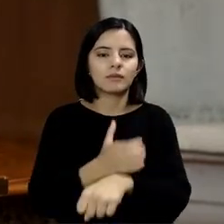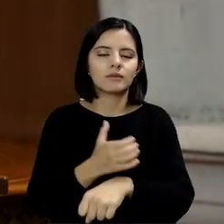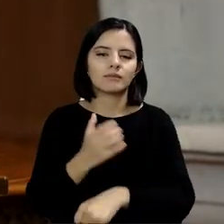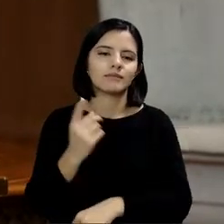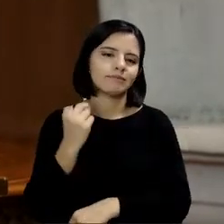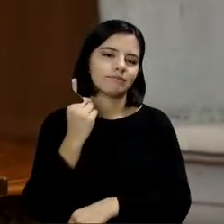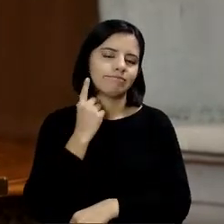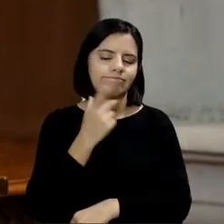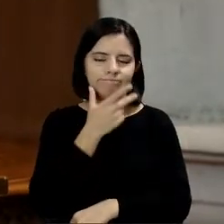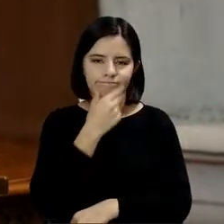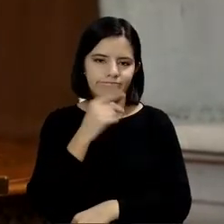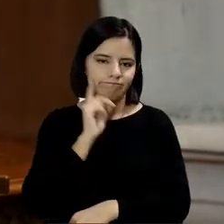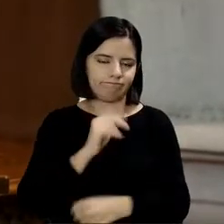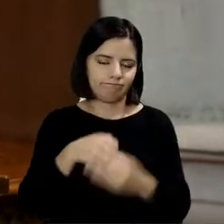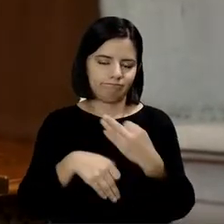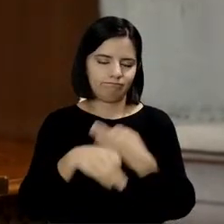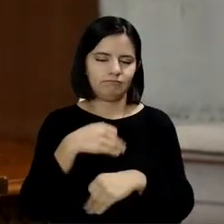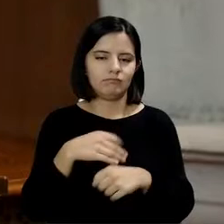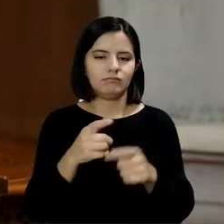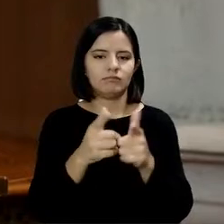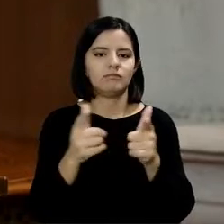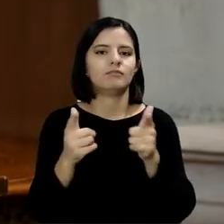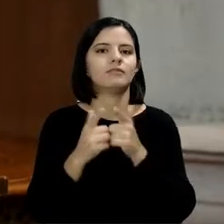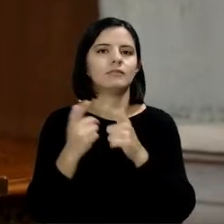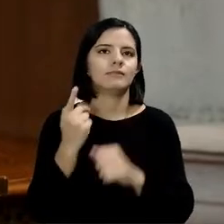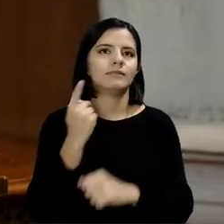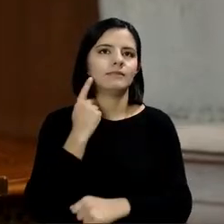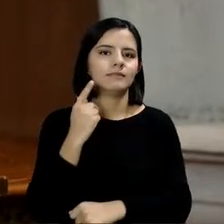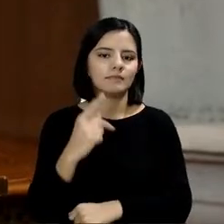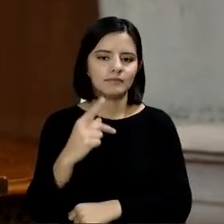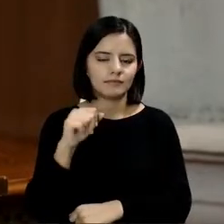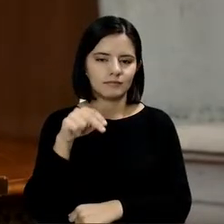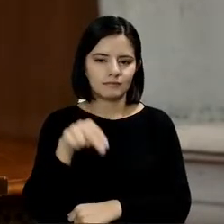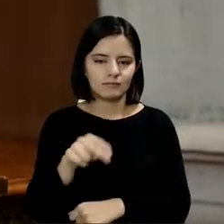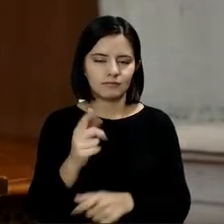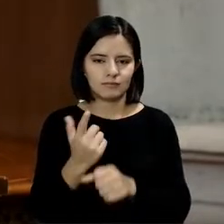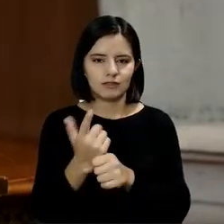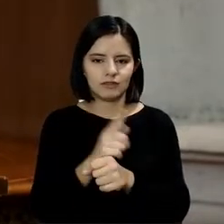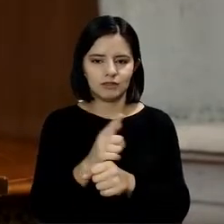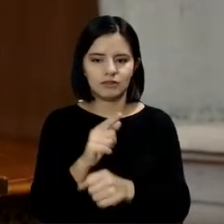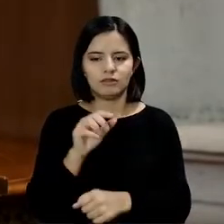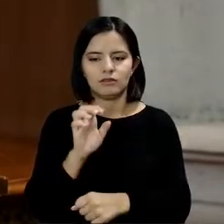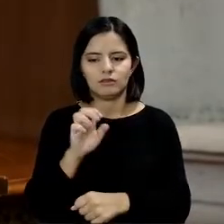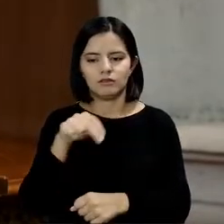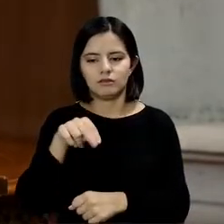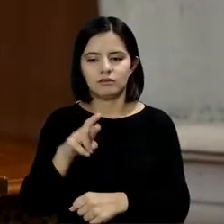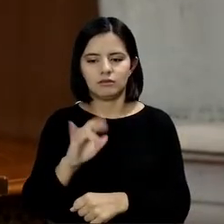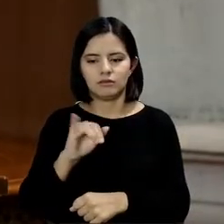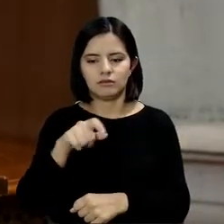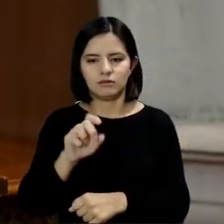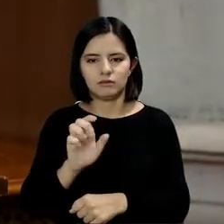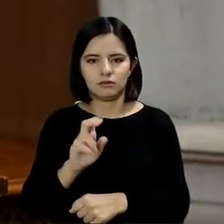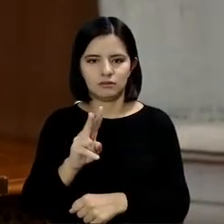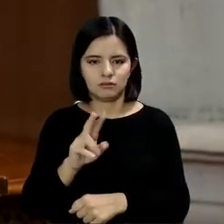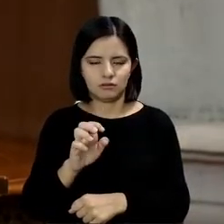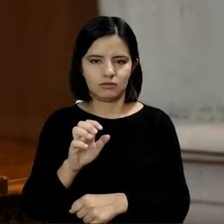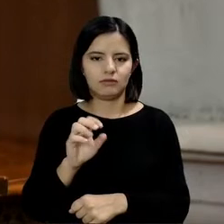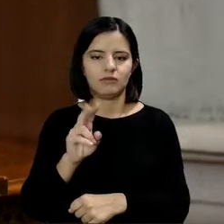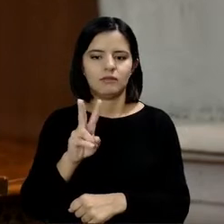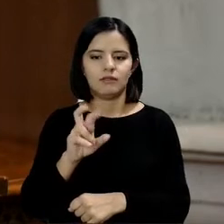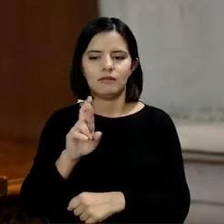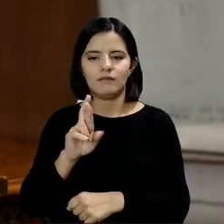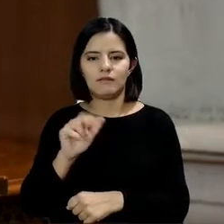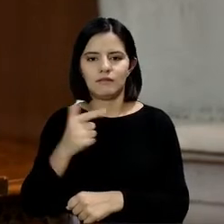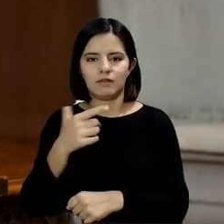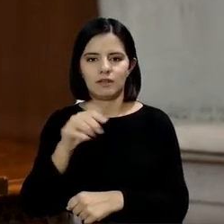A nombre del coordinador del Grupo Parlamentario de Acción Nacional, licenciado Enrique Vargas del Villar y del mío propio,